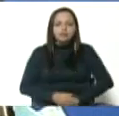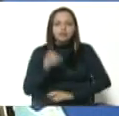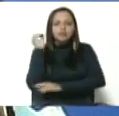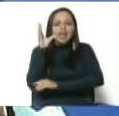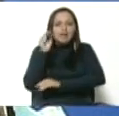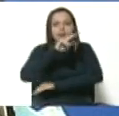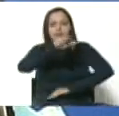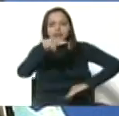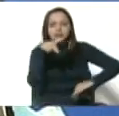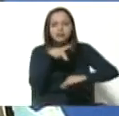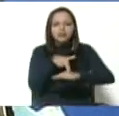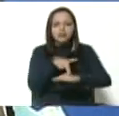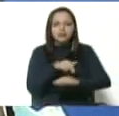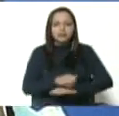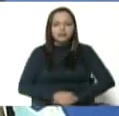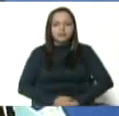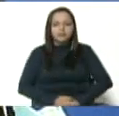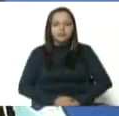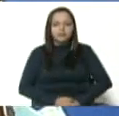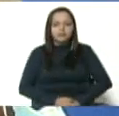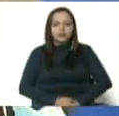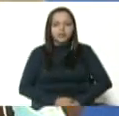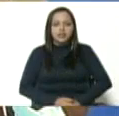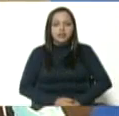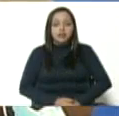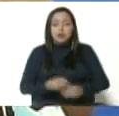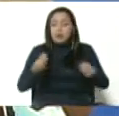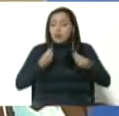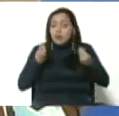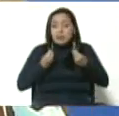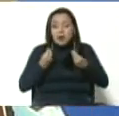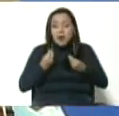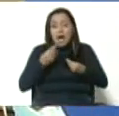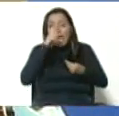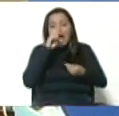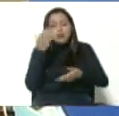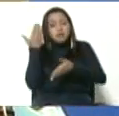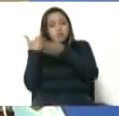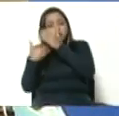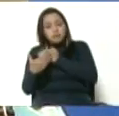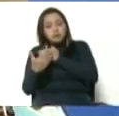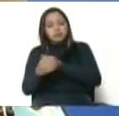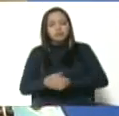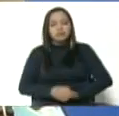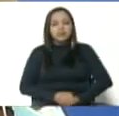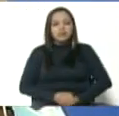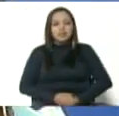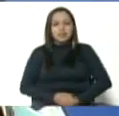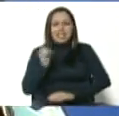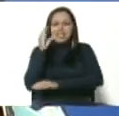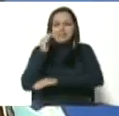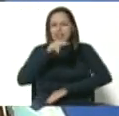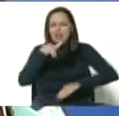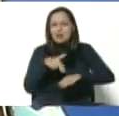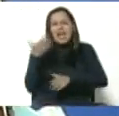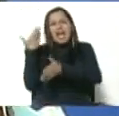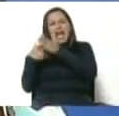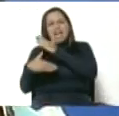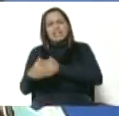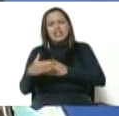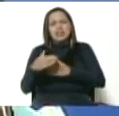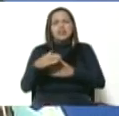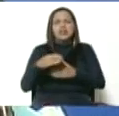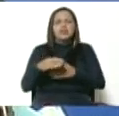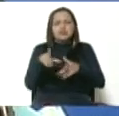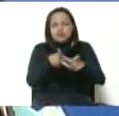Nacional, en lugar de lo que hemos vivido en el pasado reciente, en que se convirtió en el